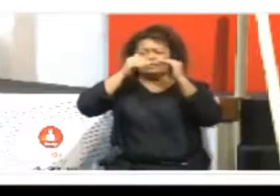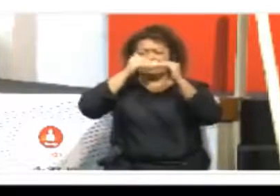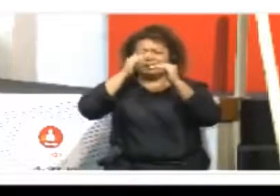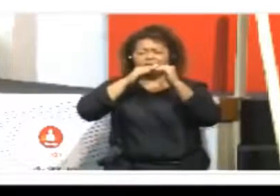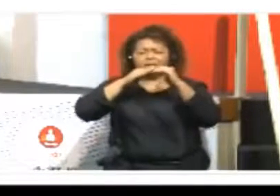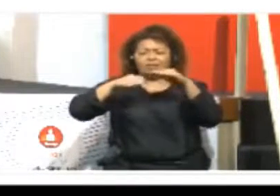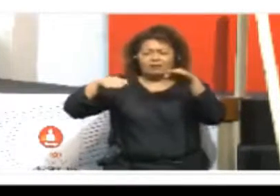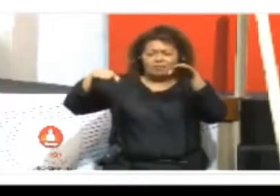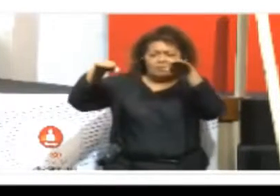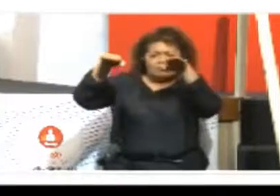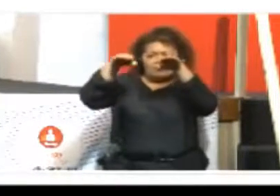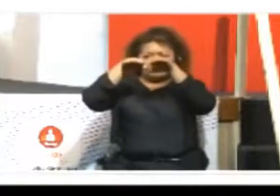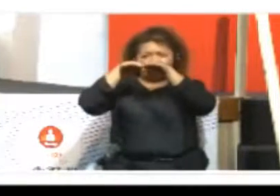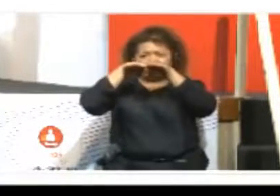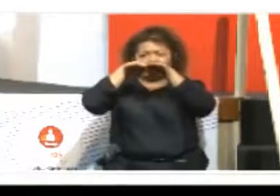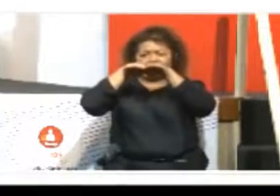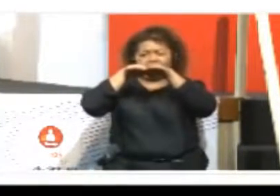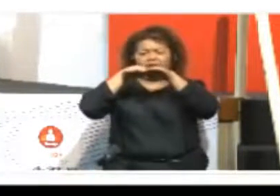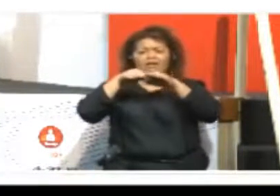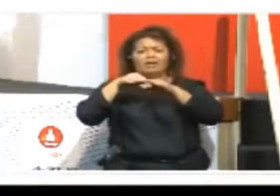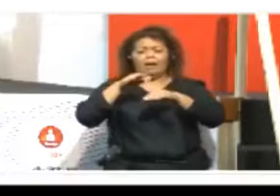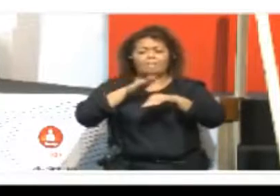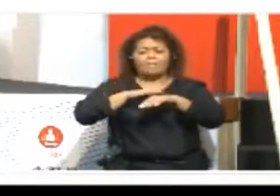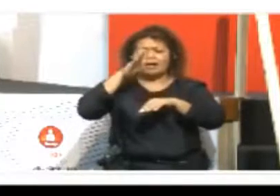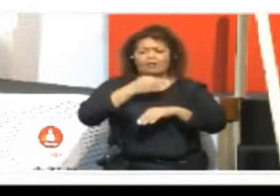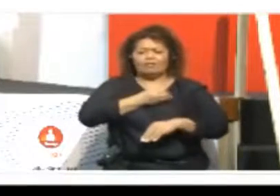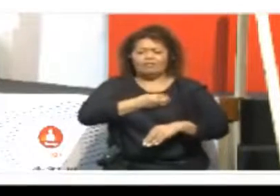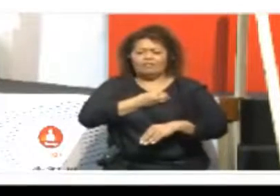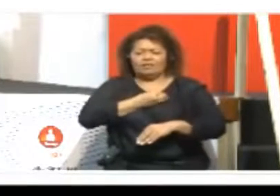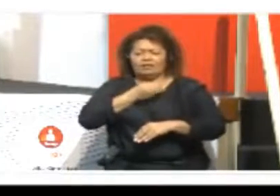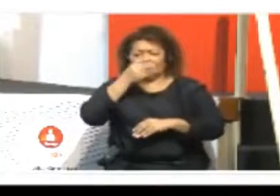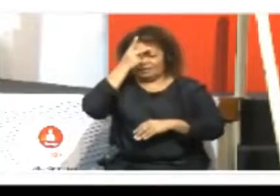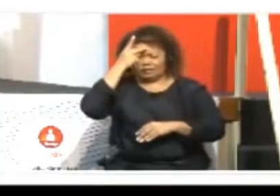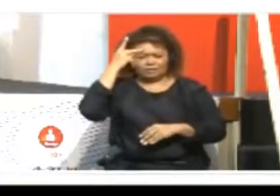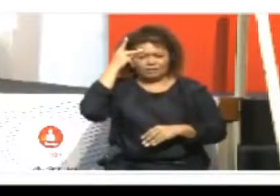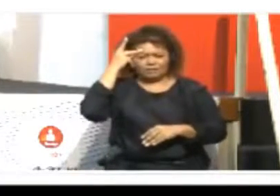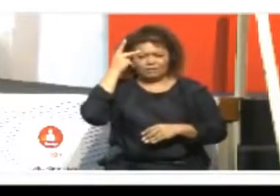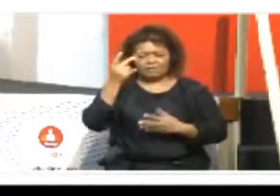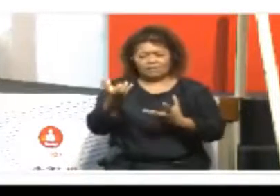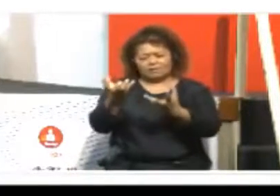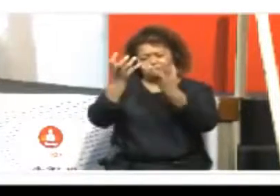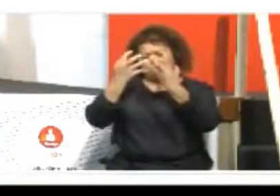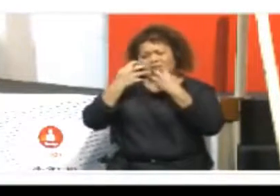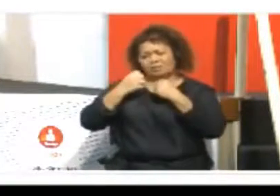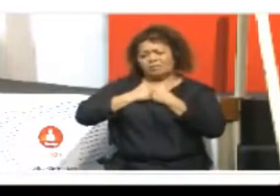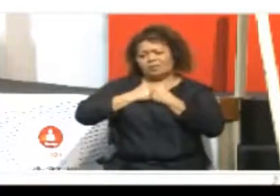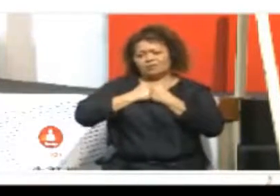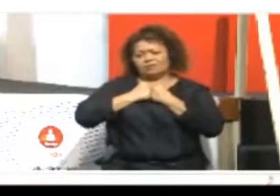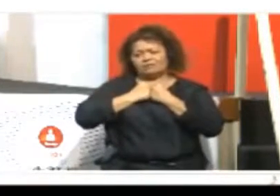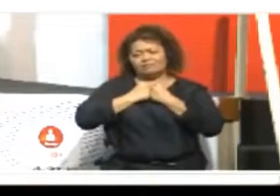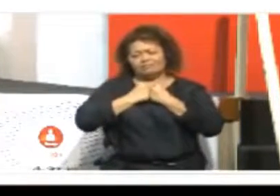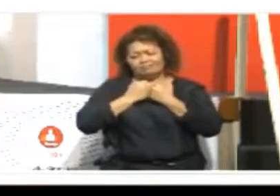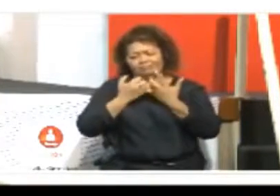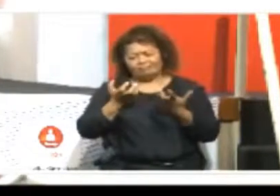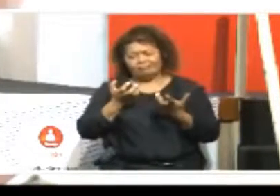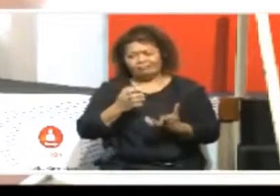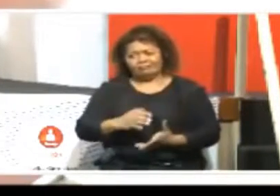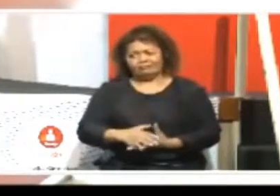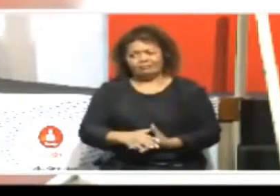de los ciudadanos que están recibiendo todos estos beneficios. Siguiente, por favor.